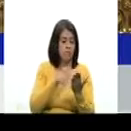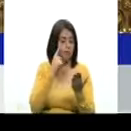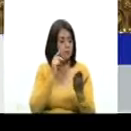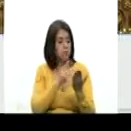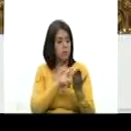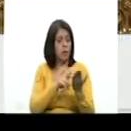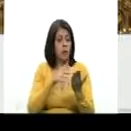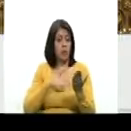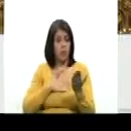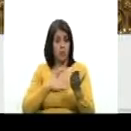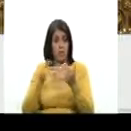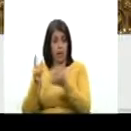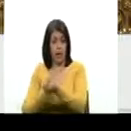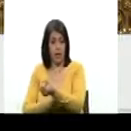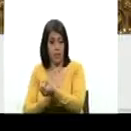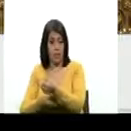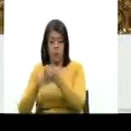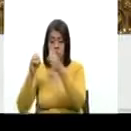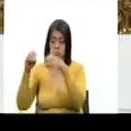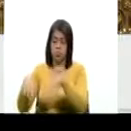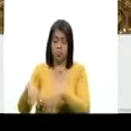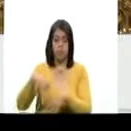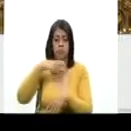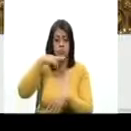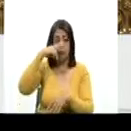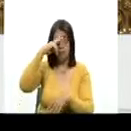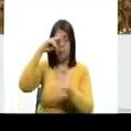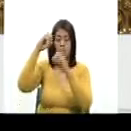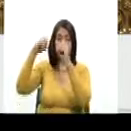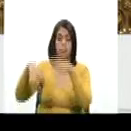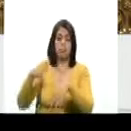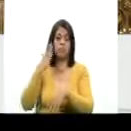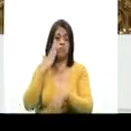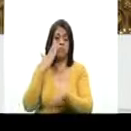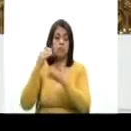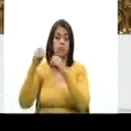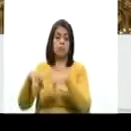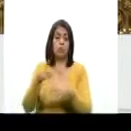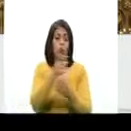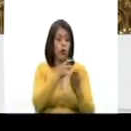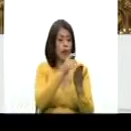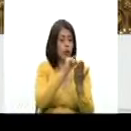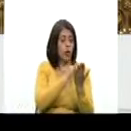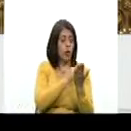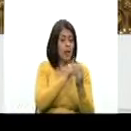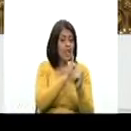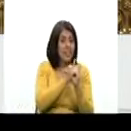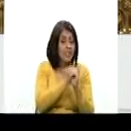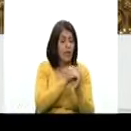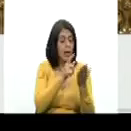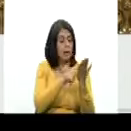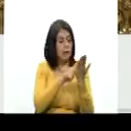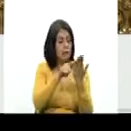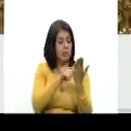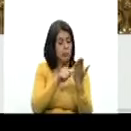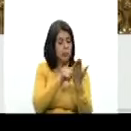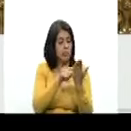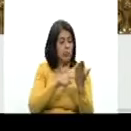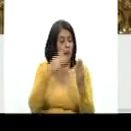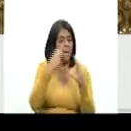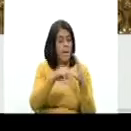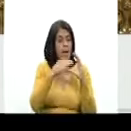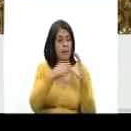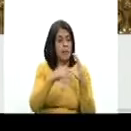padres, me quedé solo, sin amigos, ni nada, buscando esa dopamina que me generaba el algoritmo. Puro